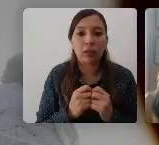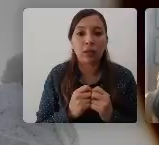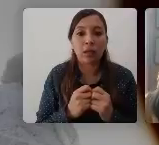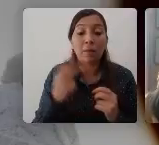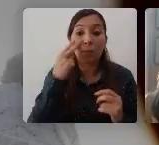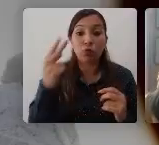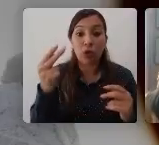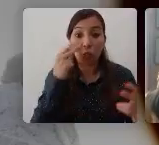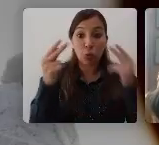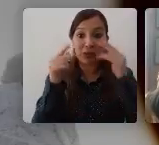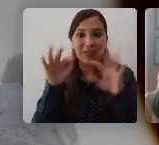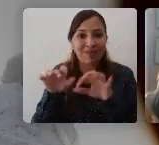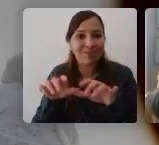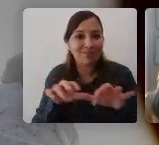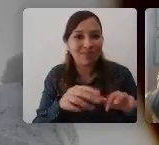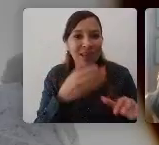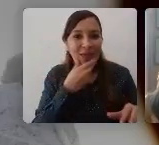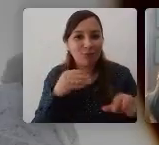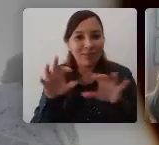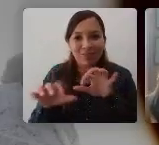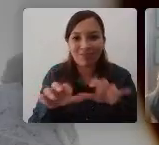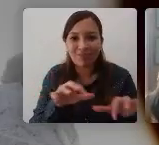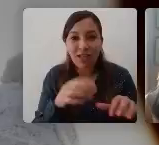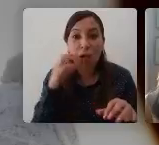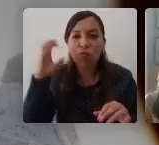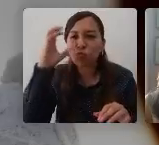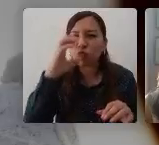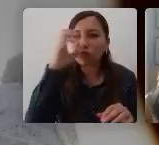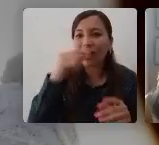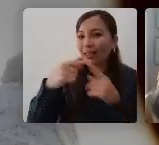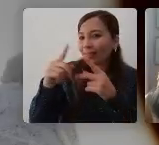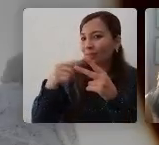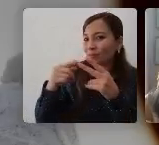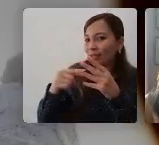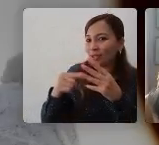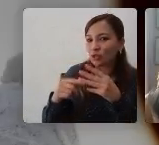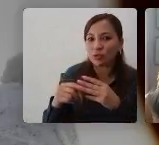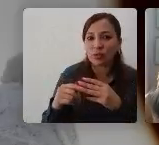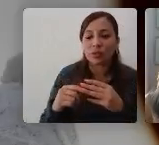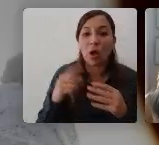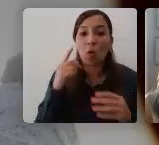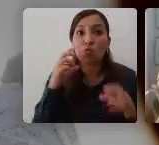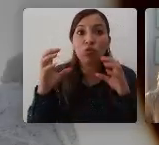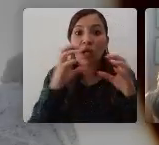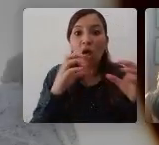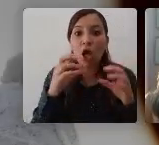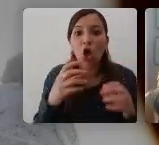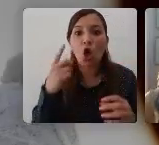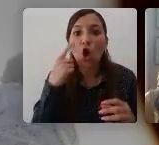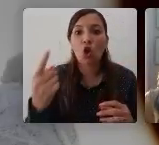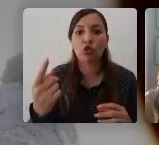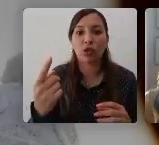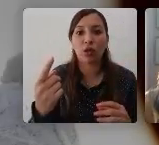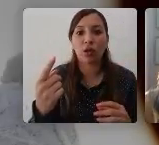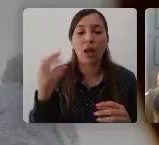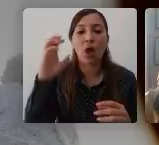bastante digital hemos visto por otro lado que busca una experiencia distinta busca conocer la cultura desde el punto de